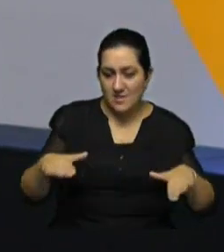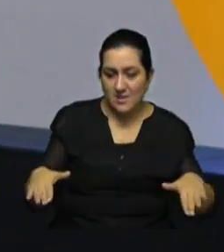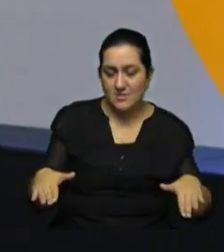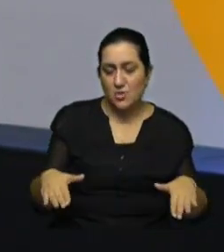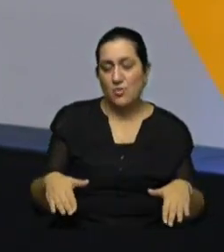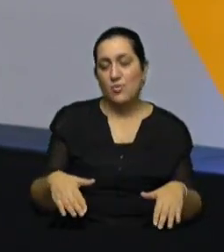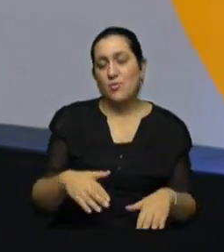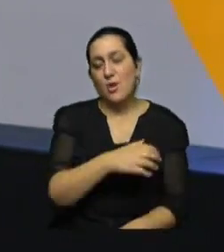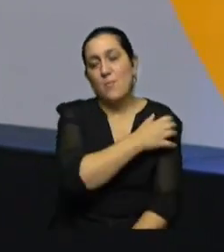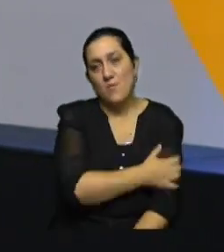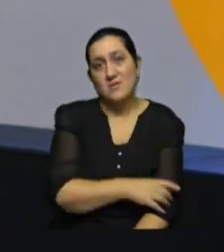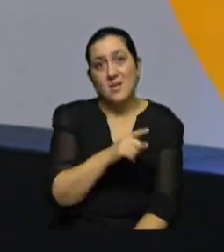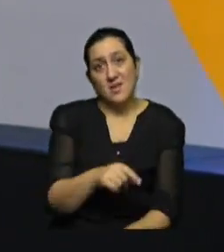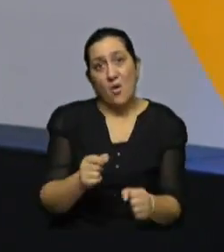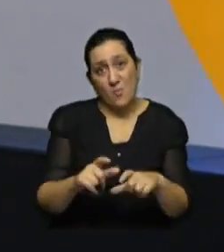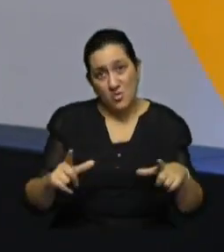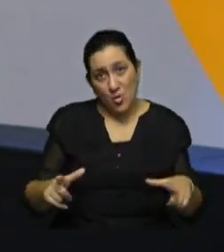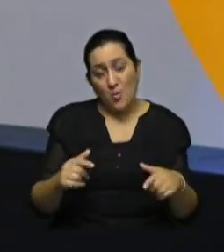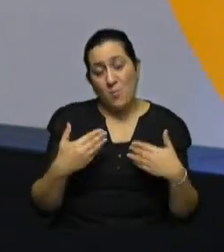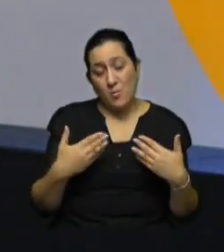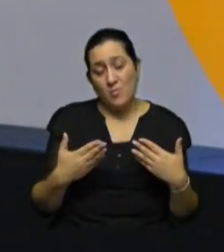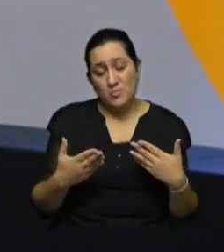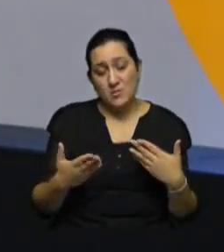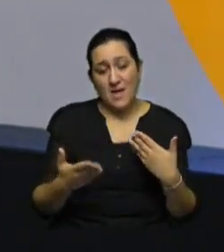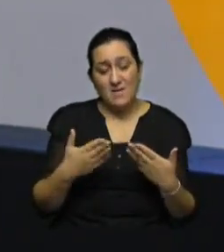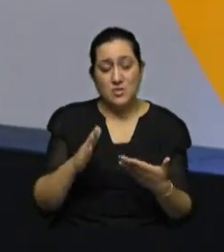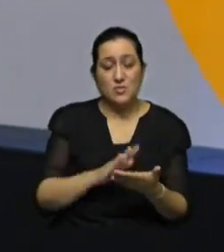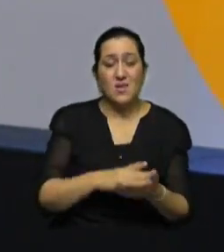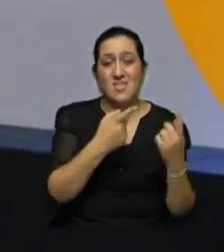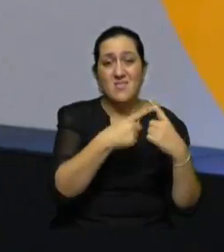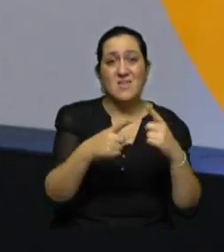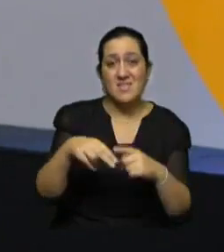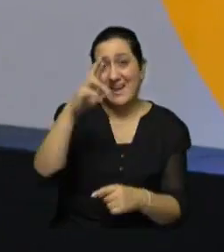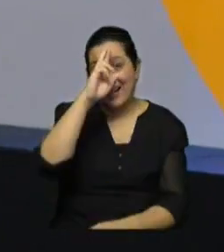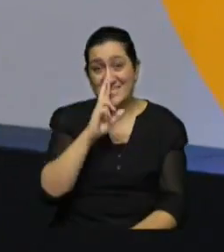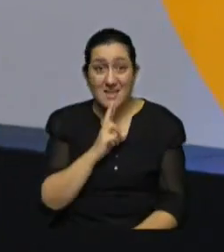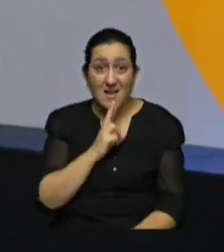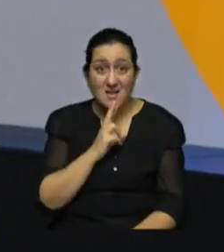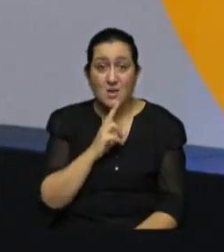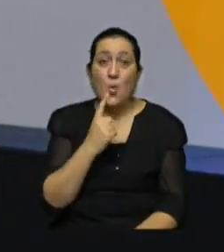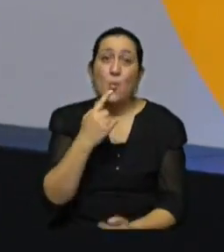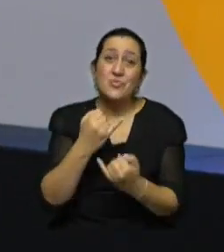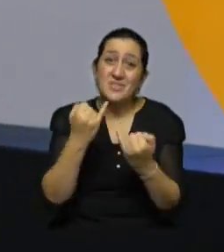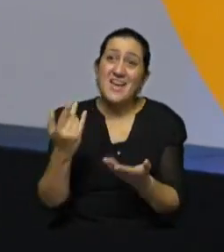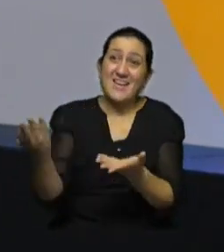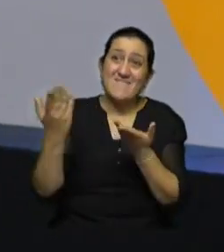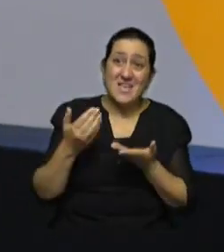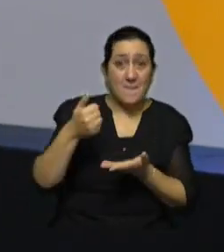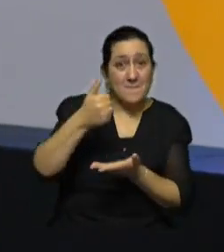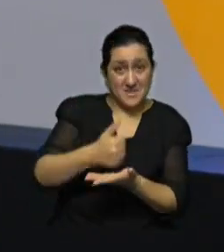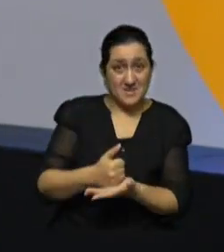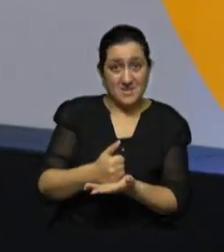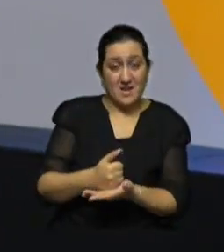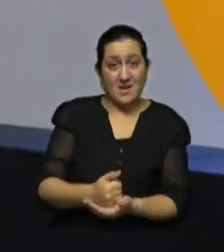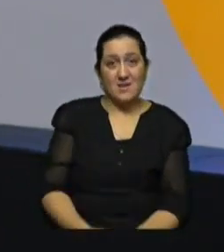pobreza, que ahí aumentó. Podemos hablar de las diferencias raciales que también tienen bueno, que ver. Que venga, ¿no? Un día. Sí, un día te vamos a traer, me parece. Te